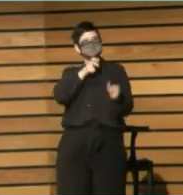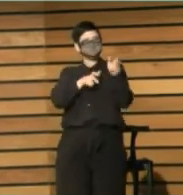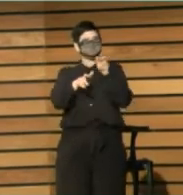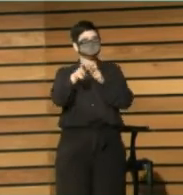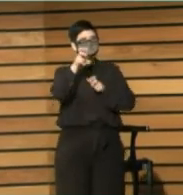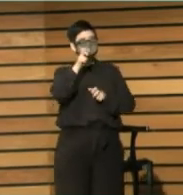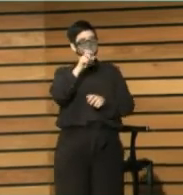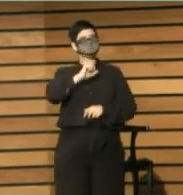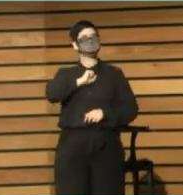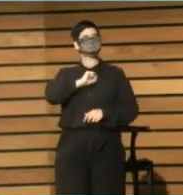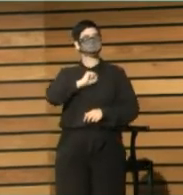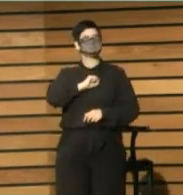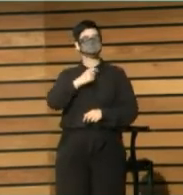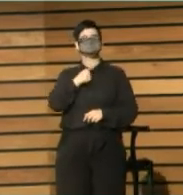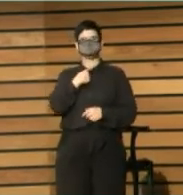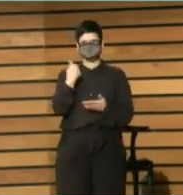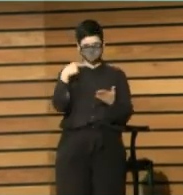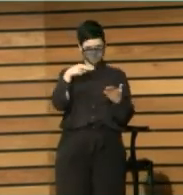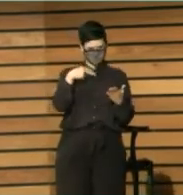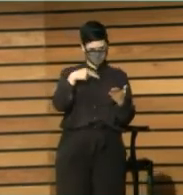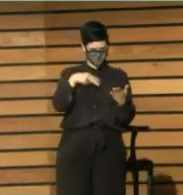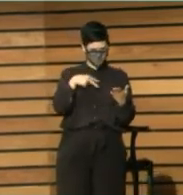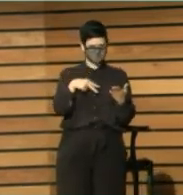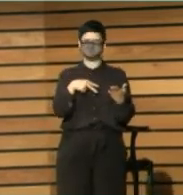la verdad es que leyendo este párrafo casi me da asma.